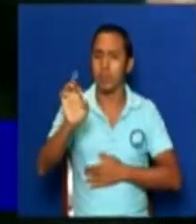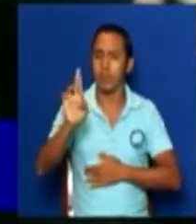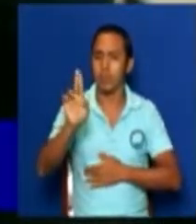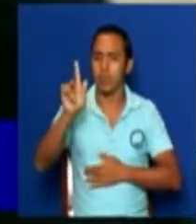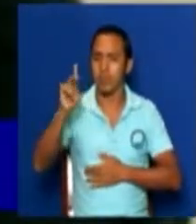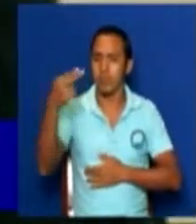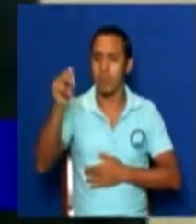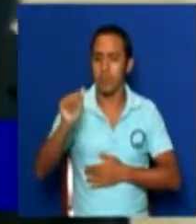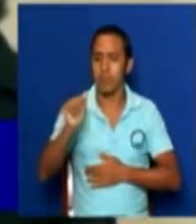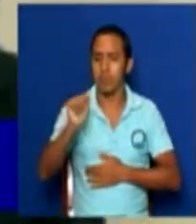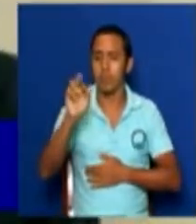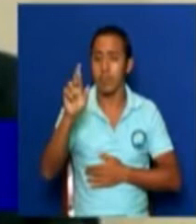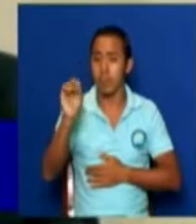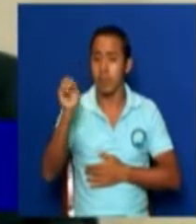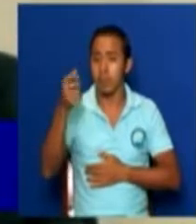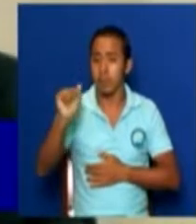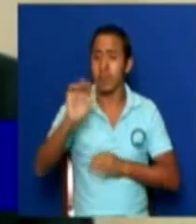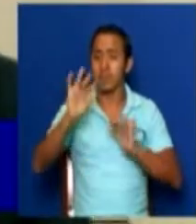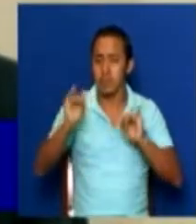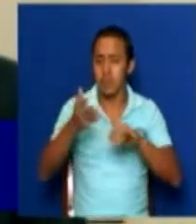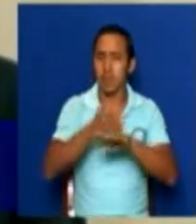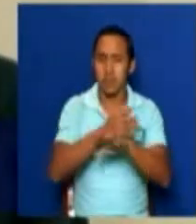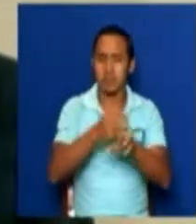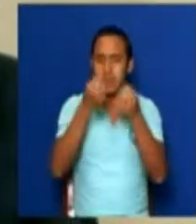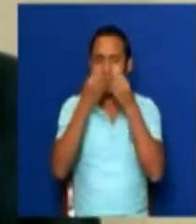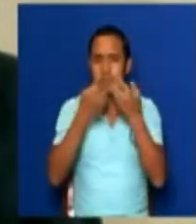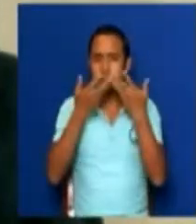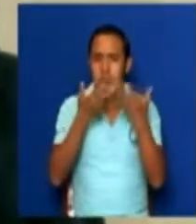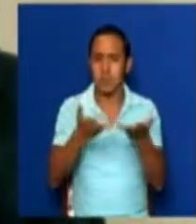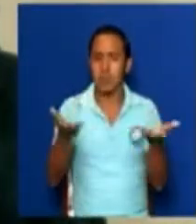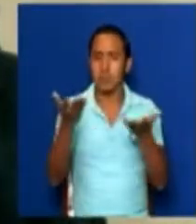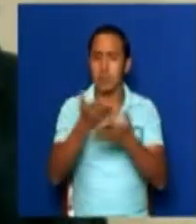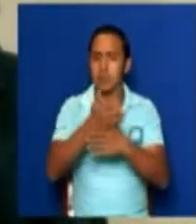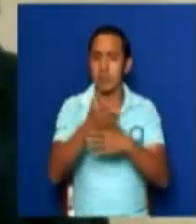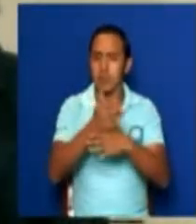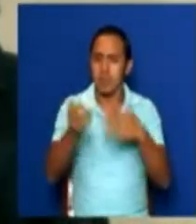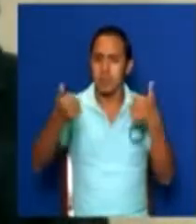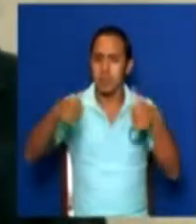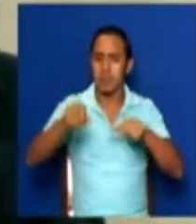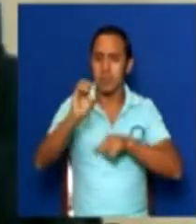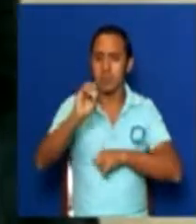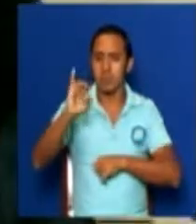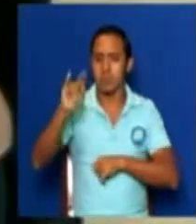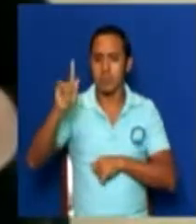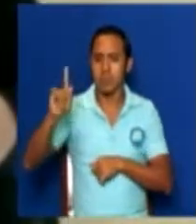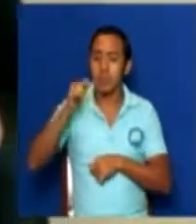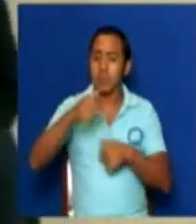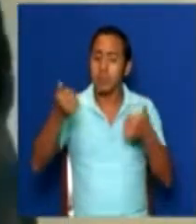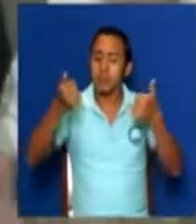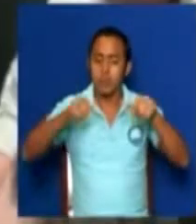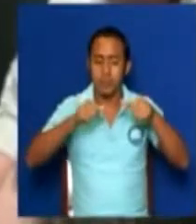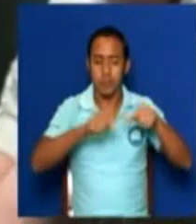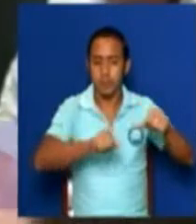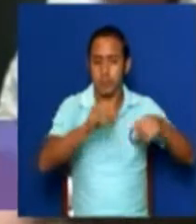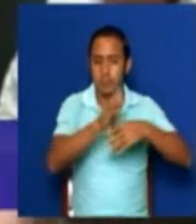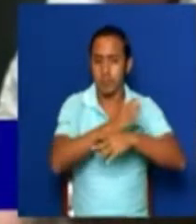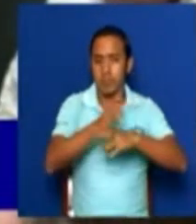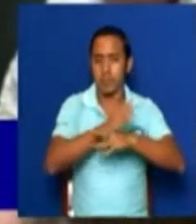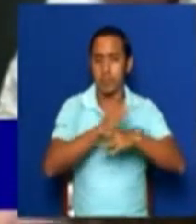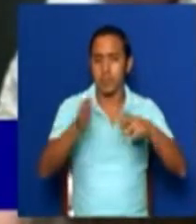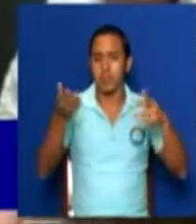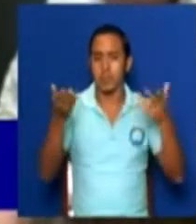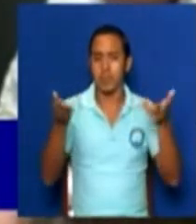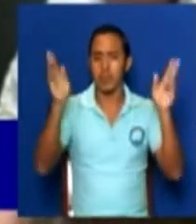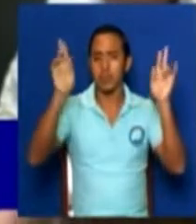mencionó en, digamos, de manera general lo que los convenios de la OIT establecen alrededor